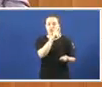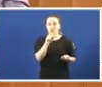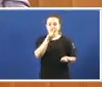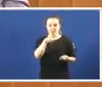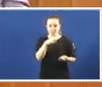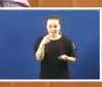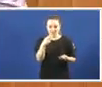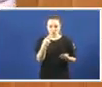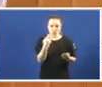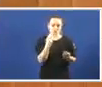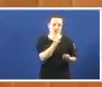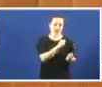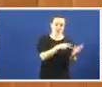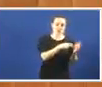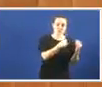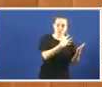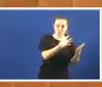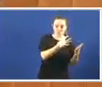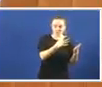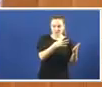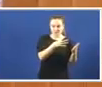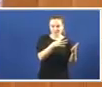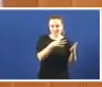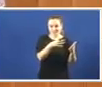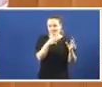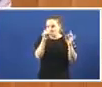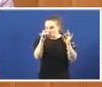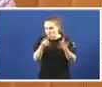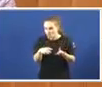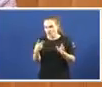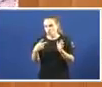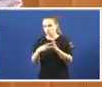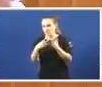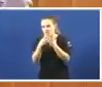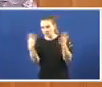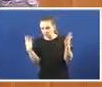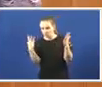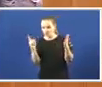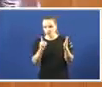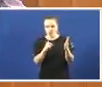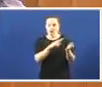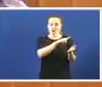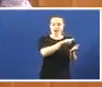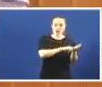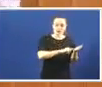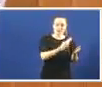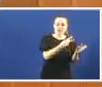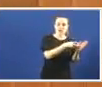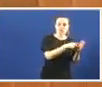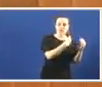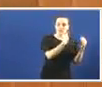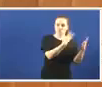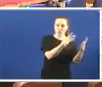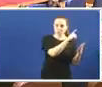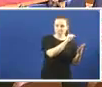de 2009 non son 100 euros en 2018. En Galicia, os 100 euros de 2009 son